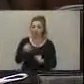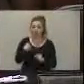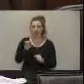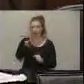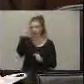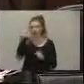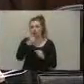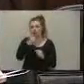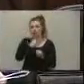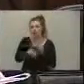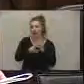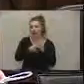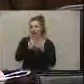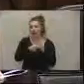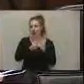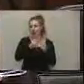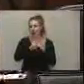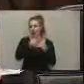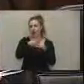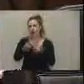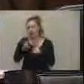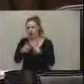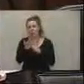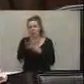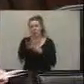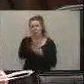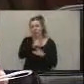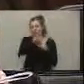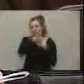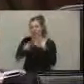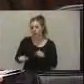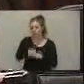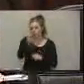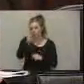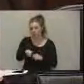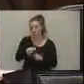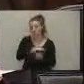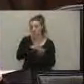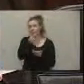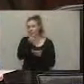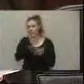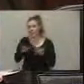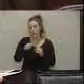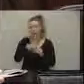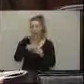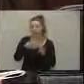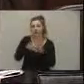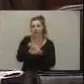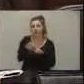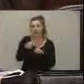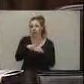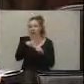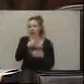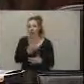legislativas. Aquí se han aprobado distintas mociones. Hablamos de la gratuidad de estas plazas, unas plazas que en este momento